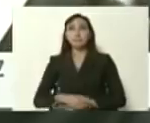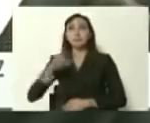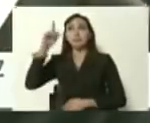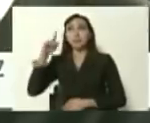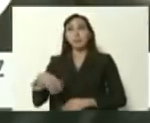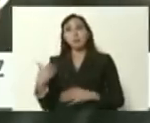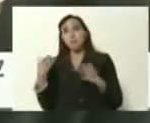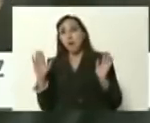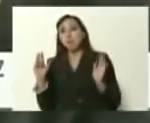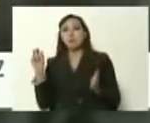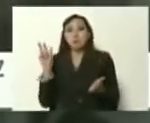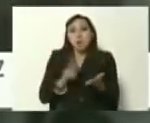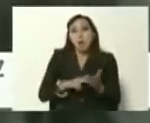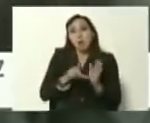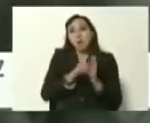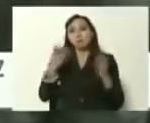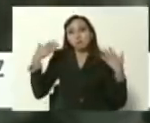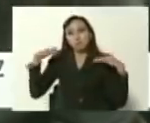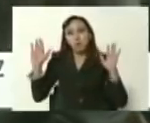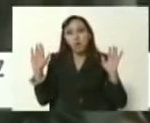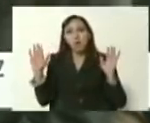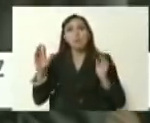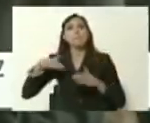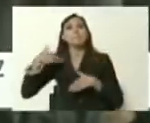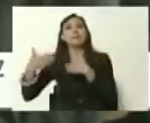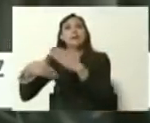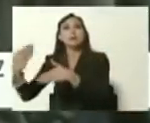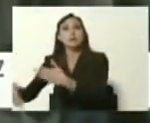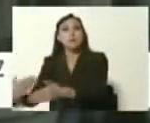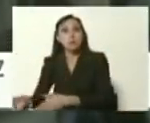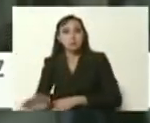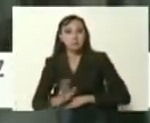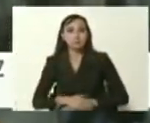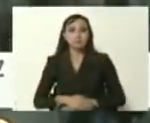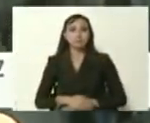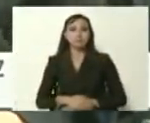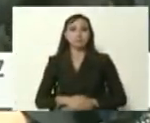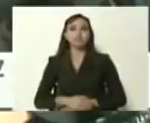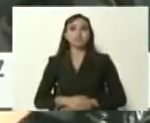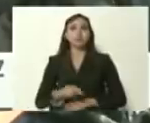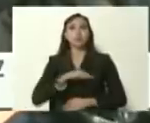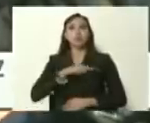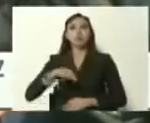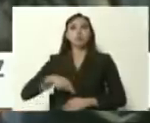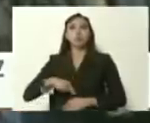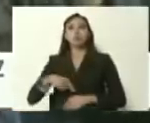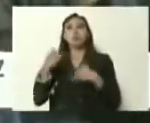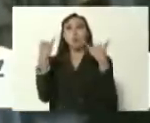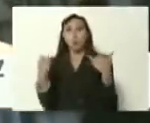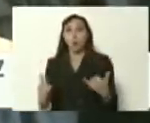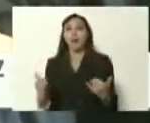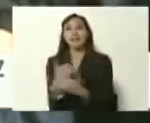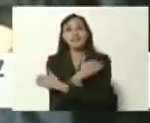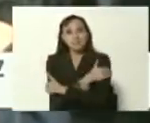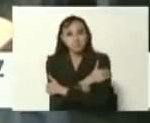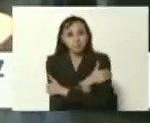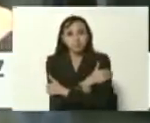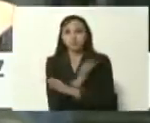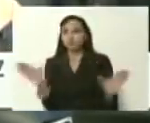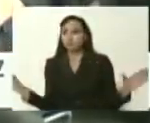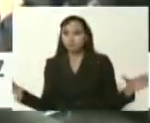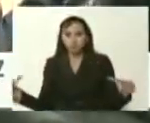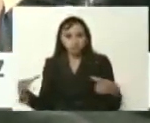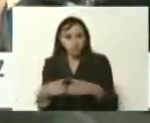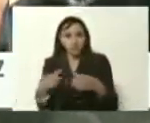no una ley. Pero eso es materia de otro costal. En este momento estamos a la reconciliación. Ese